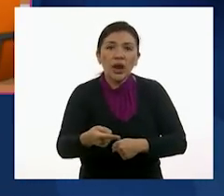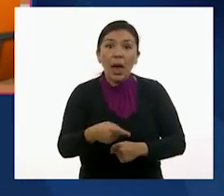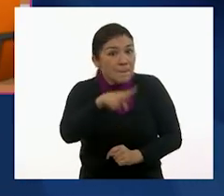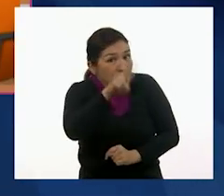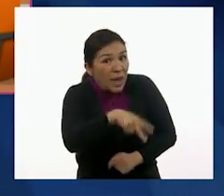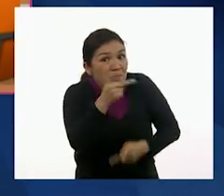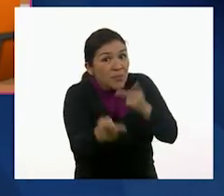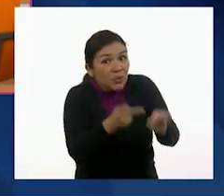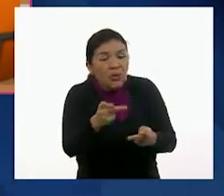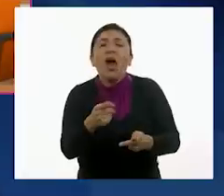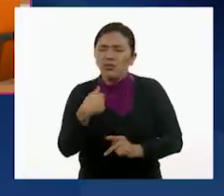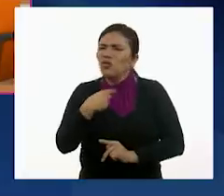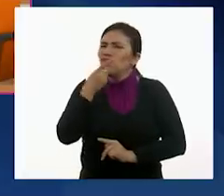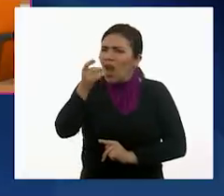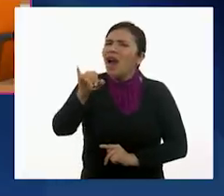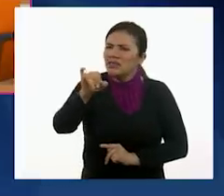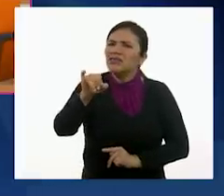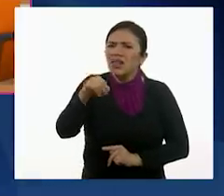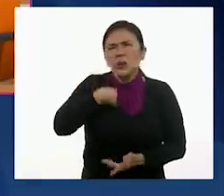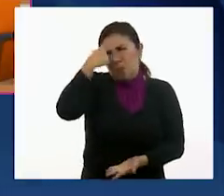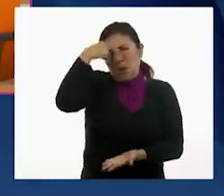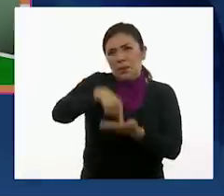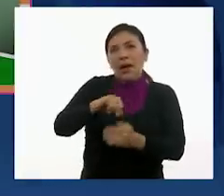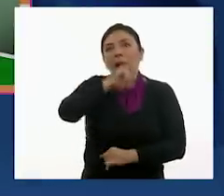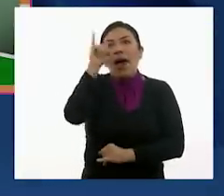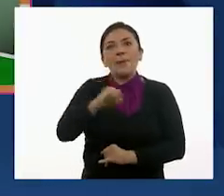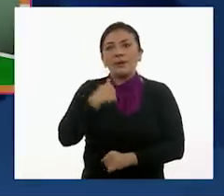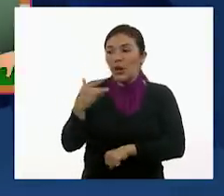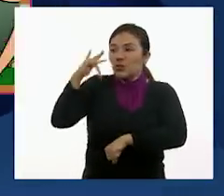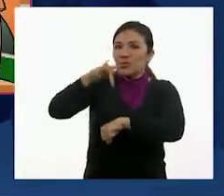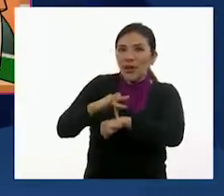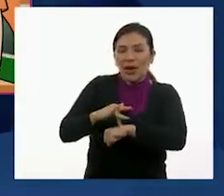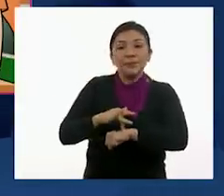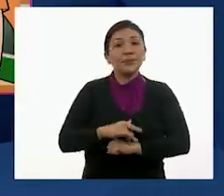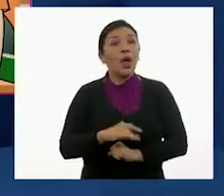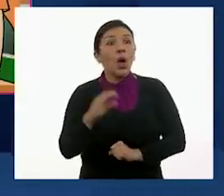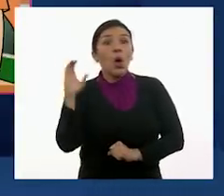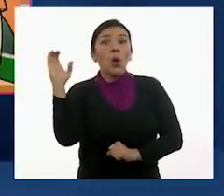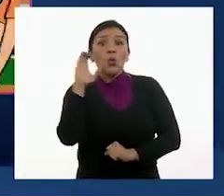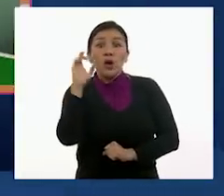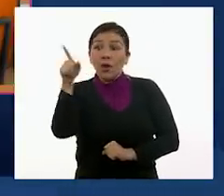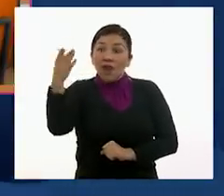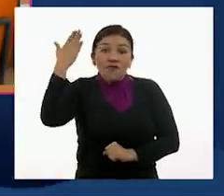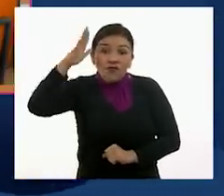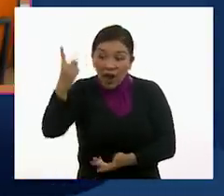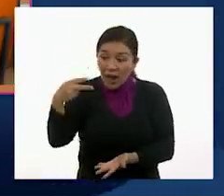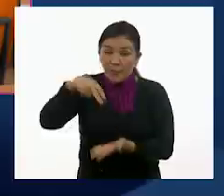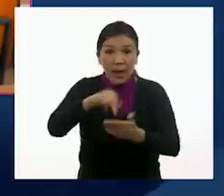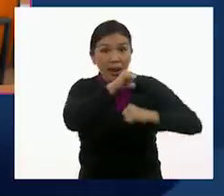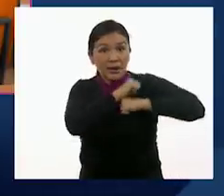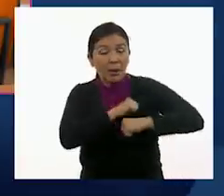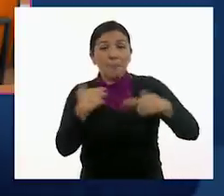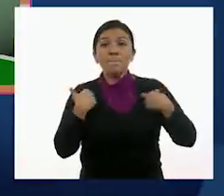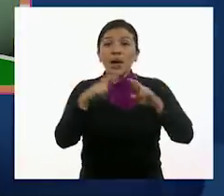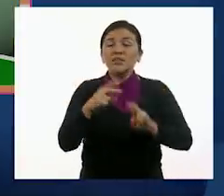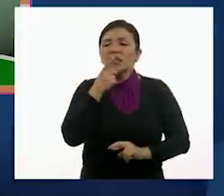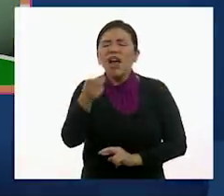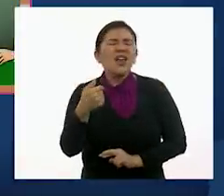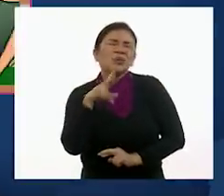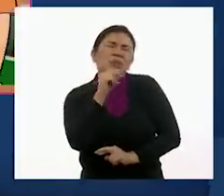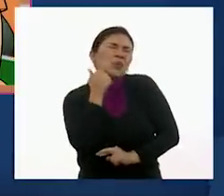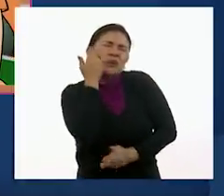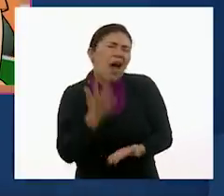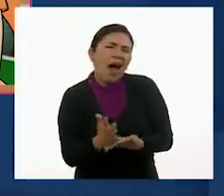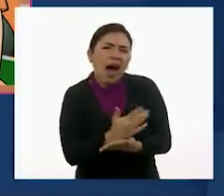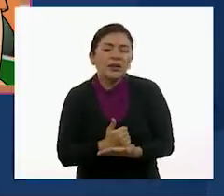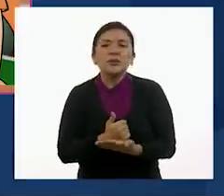Sí, Melissa, y le dije que sí. Creí que nunca me iba a tocar. Cuando Nacho fue representante, le dijo a la maestra que él no quería. Es